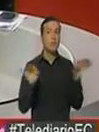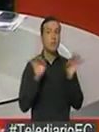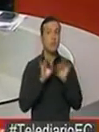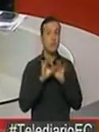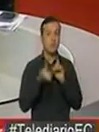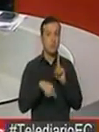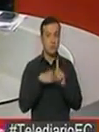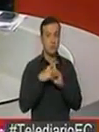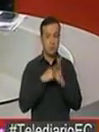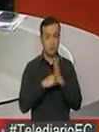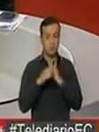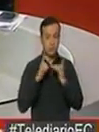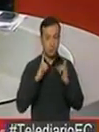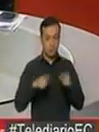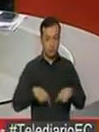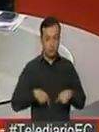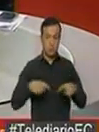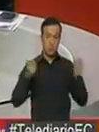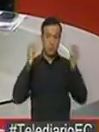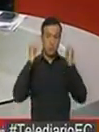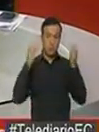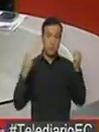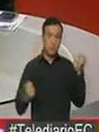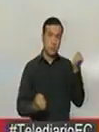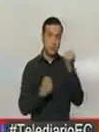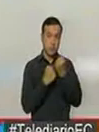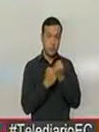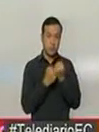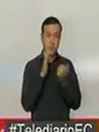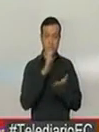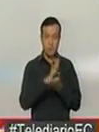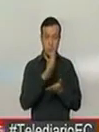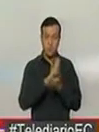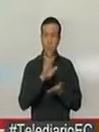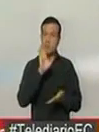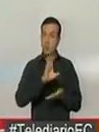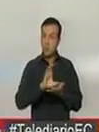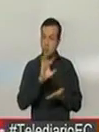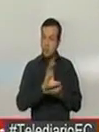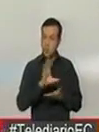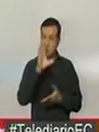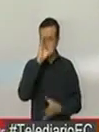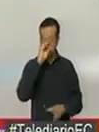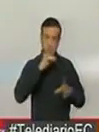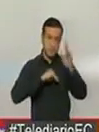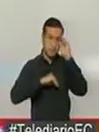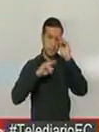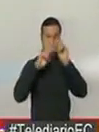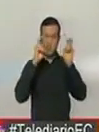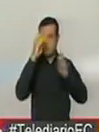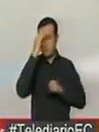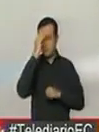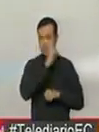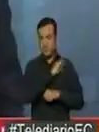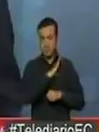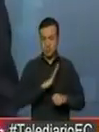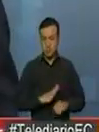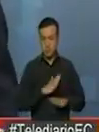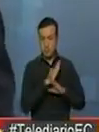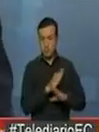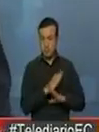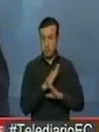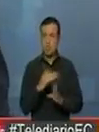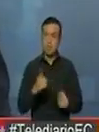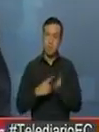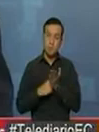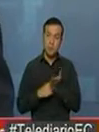ministro de Educación dijo ayer, una campaña de fortalecimiento también a nivel de escuelas y colegios en materia de educación para la prevención. Norman, esta reunión se